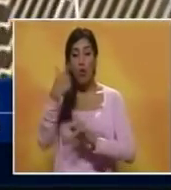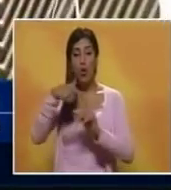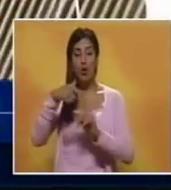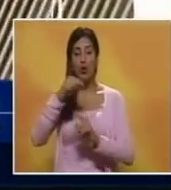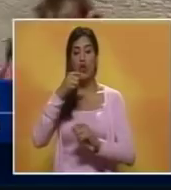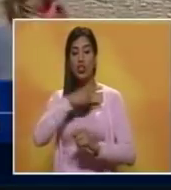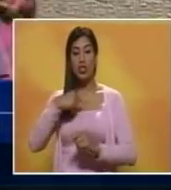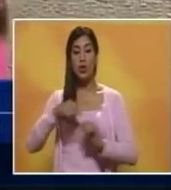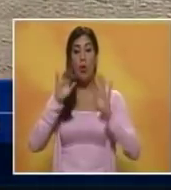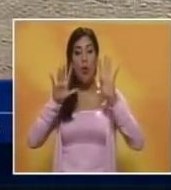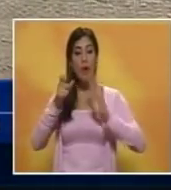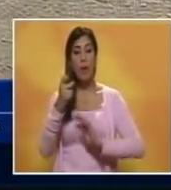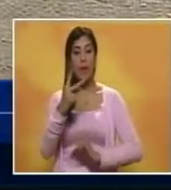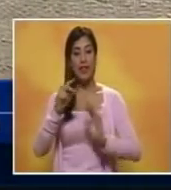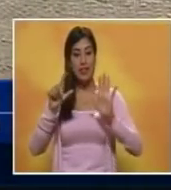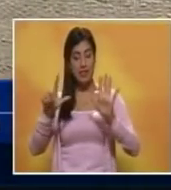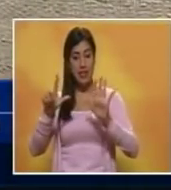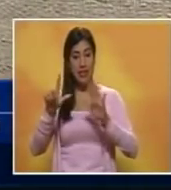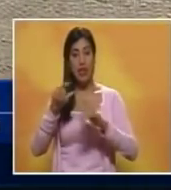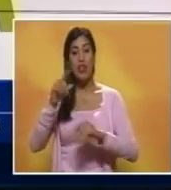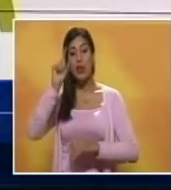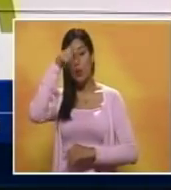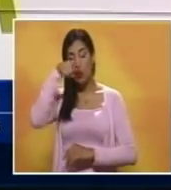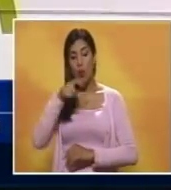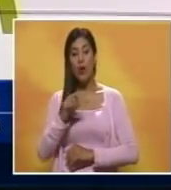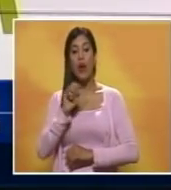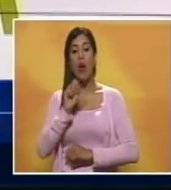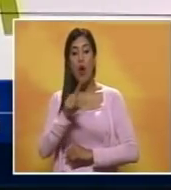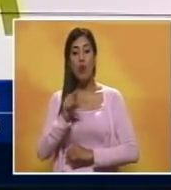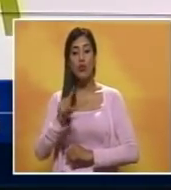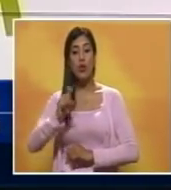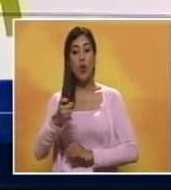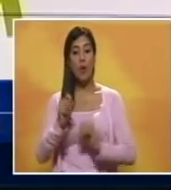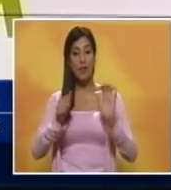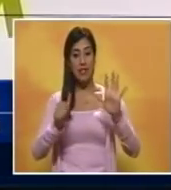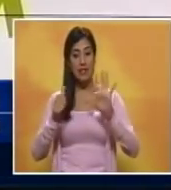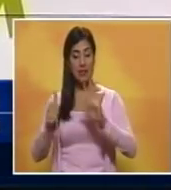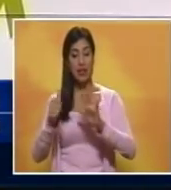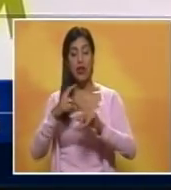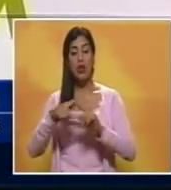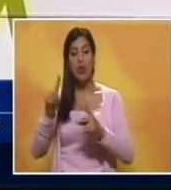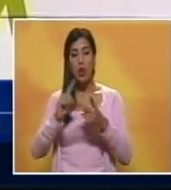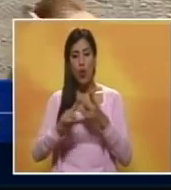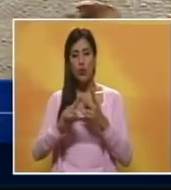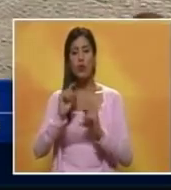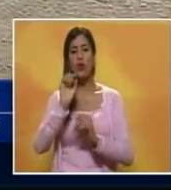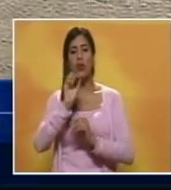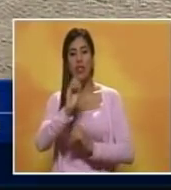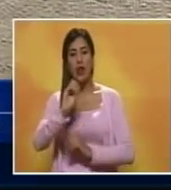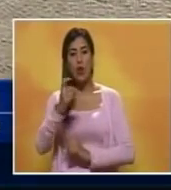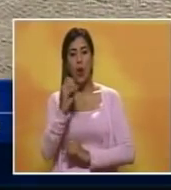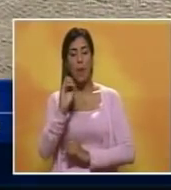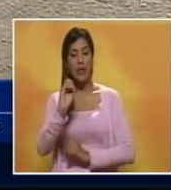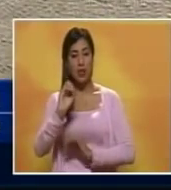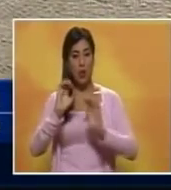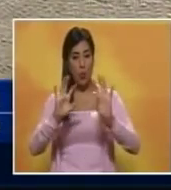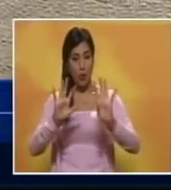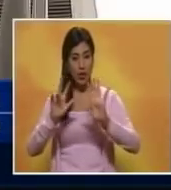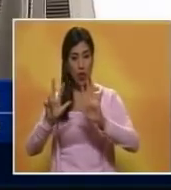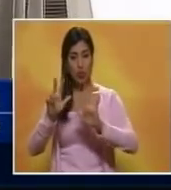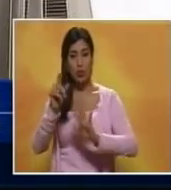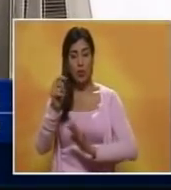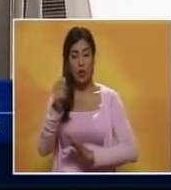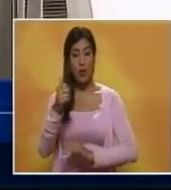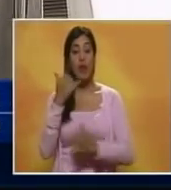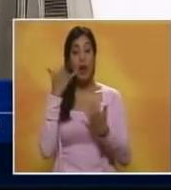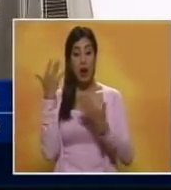en 9,27, la lira turca en 11,66 y el rublo en 0,98 bolívares